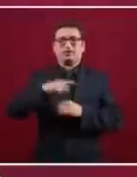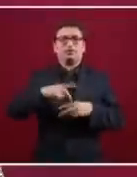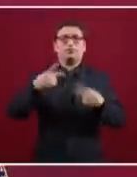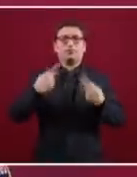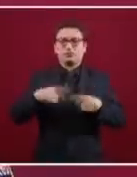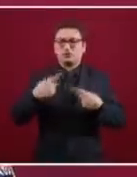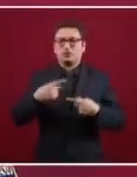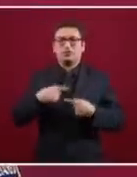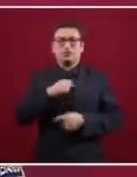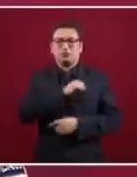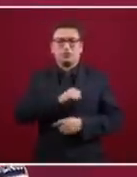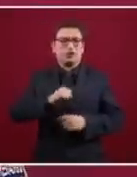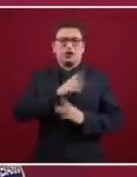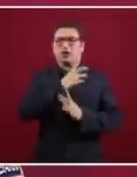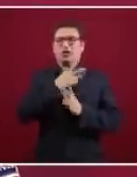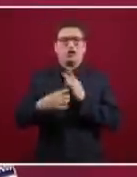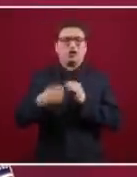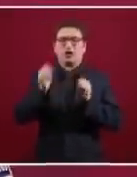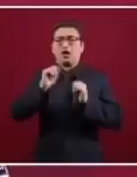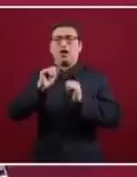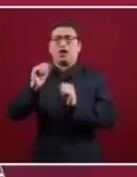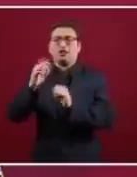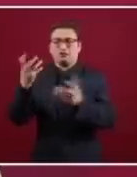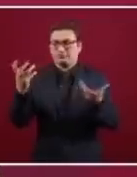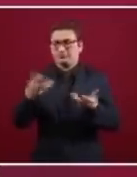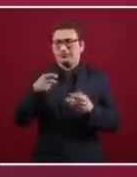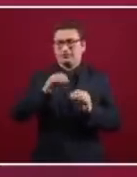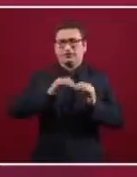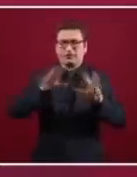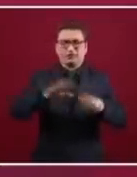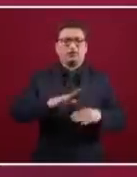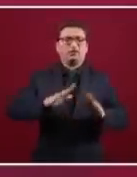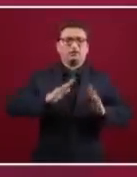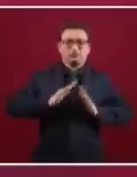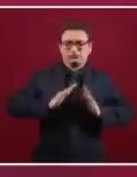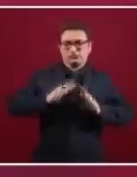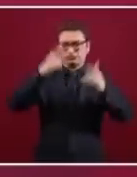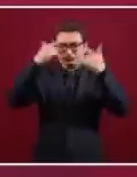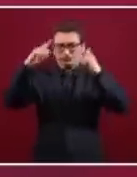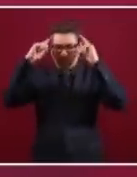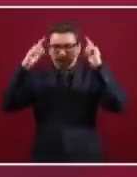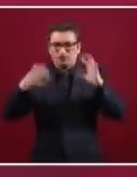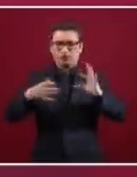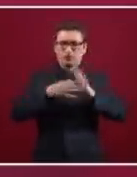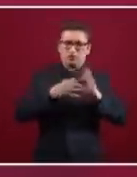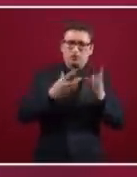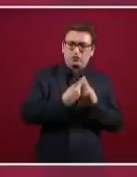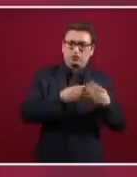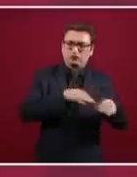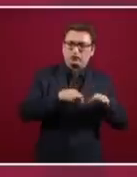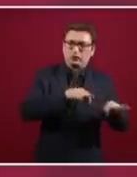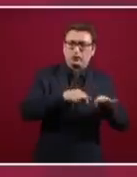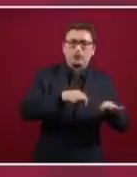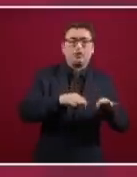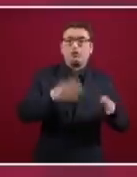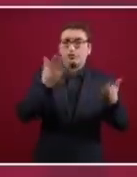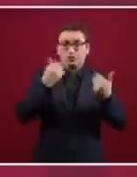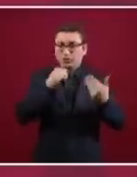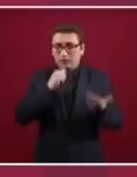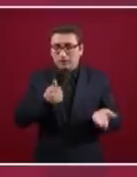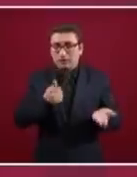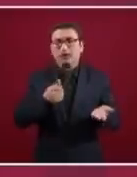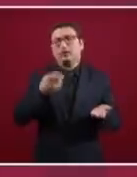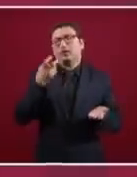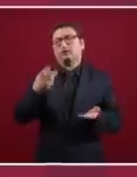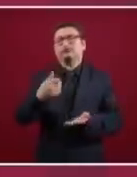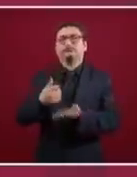los delincuentes si no existiera ese trabajo conjunto pues nunca hubiéramos podido materializar un apoyo de